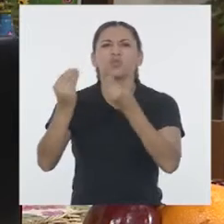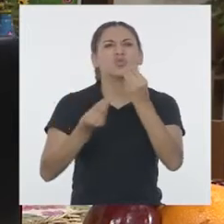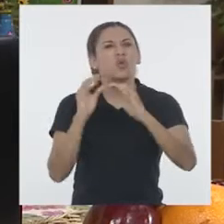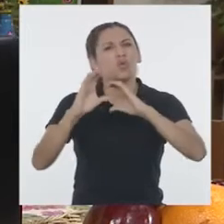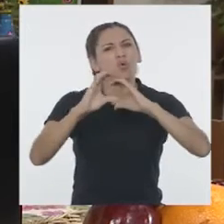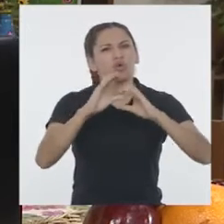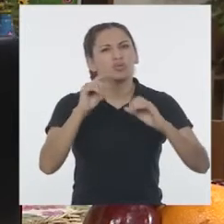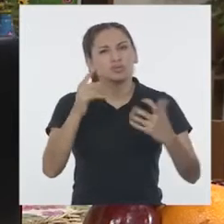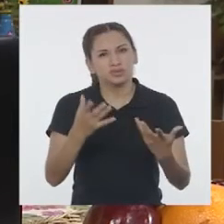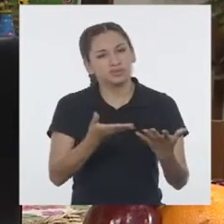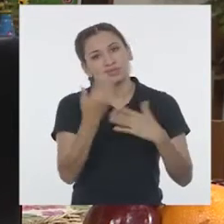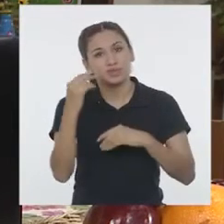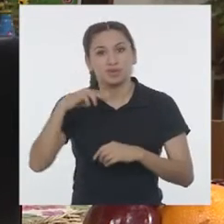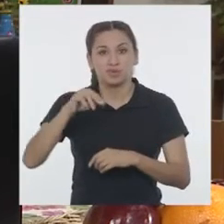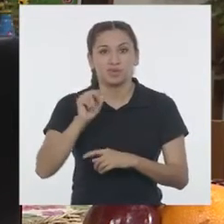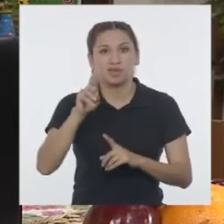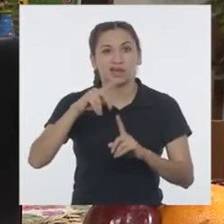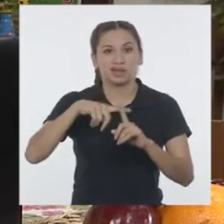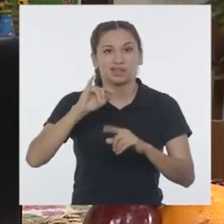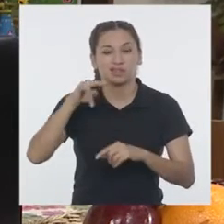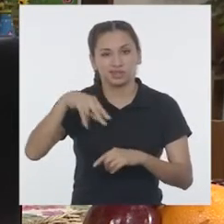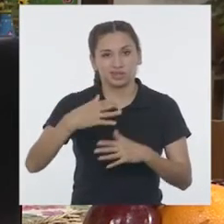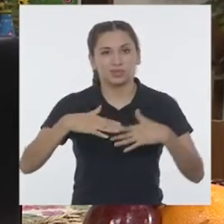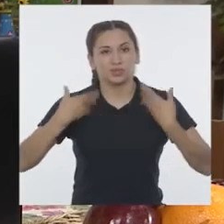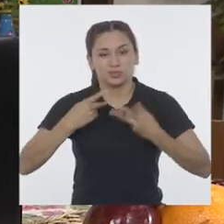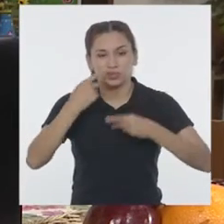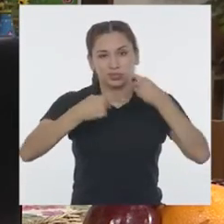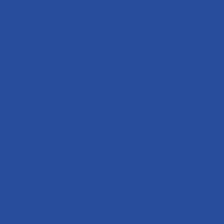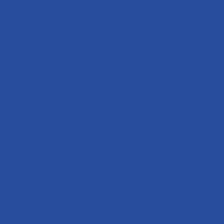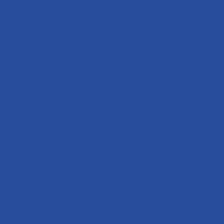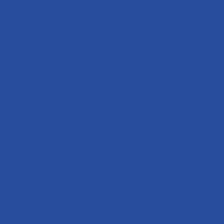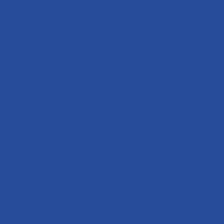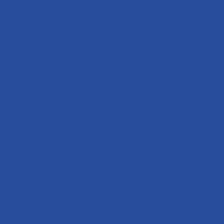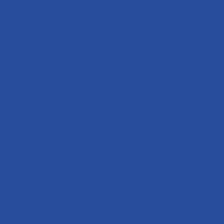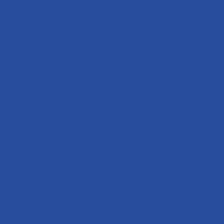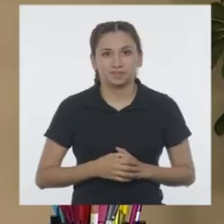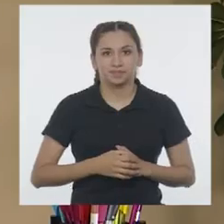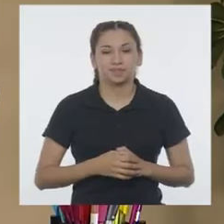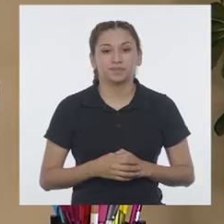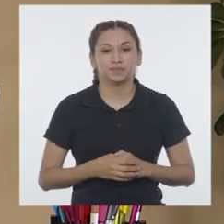familias? Vamos con Martín para que nos cuente un poco más.